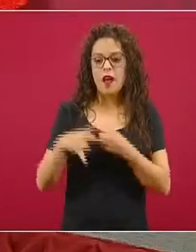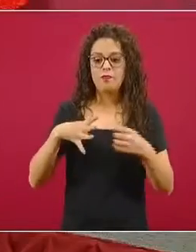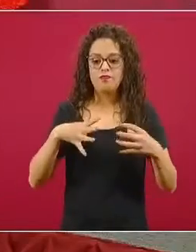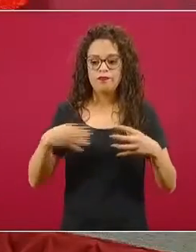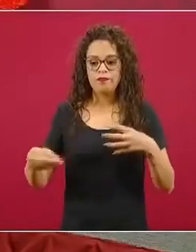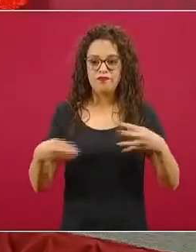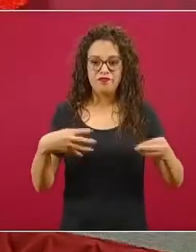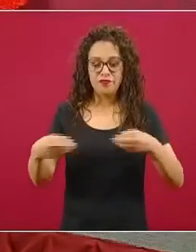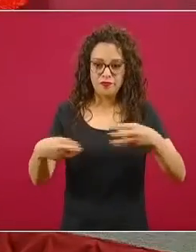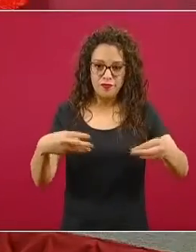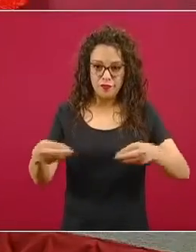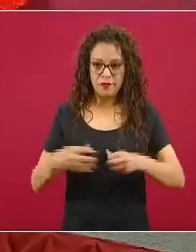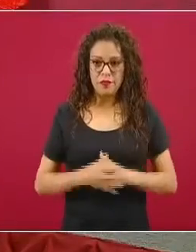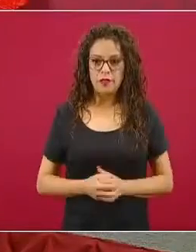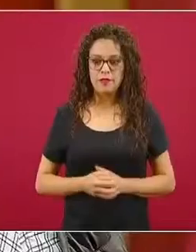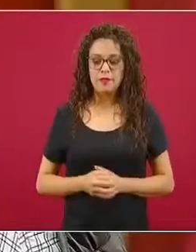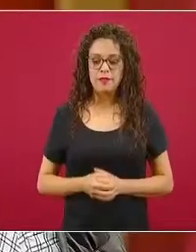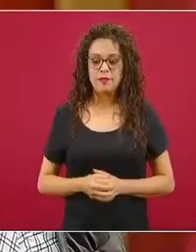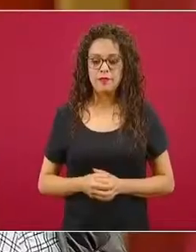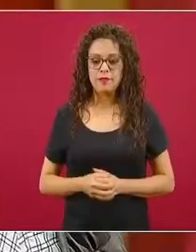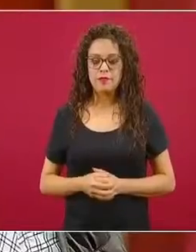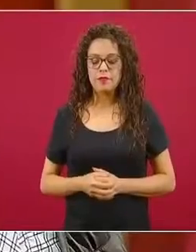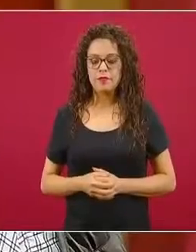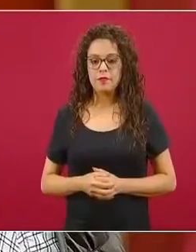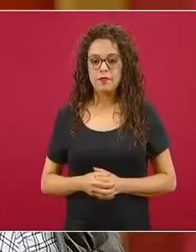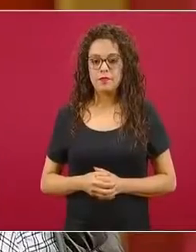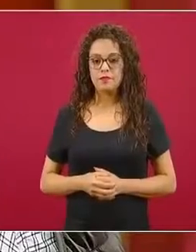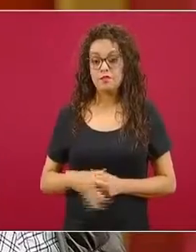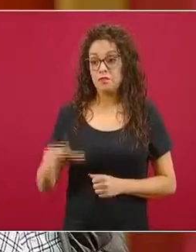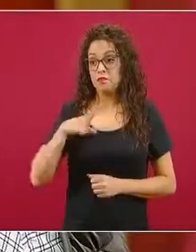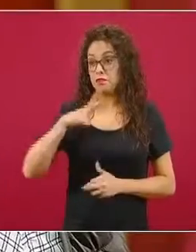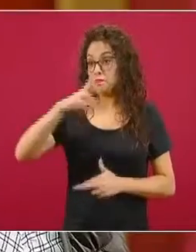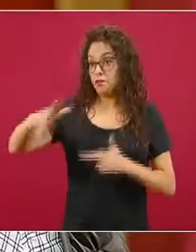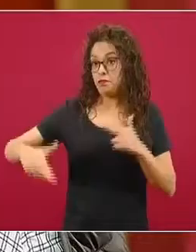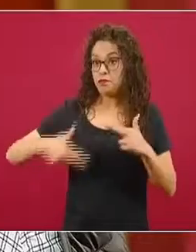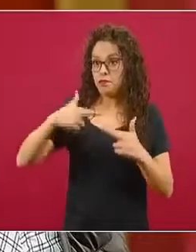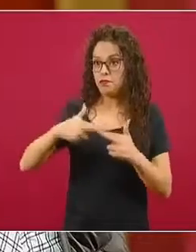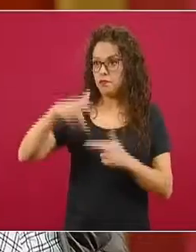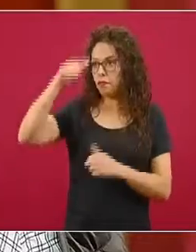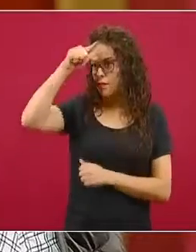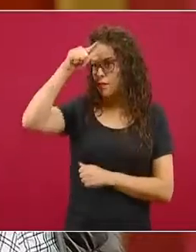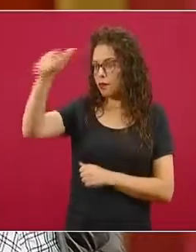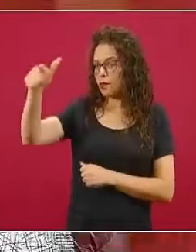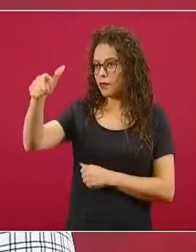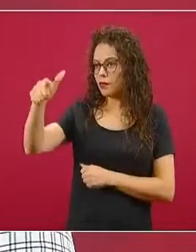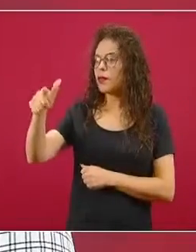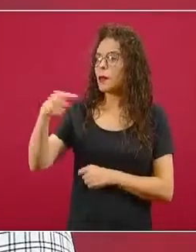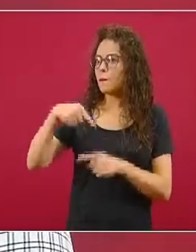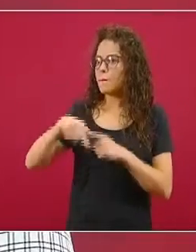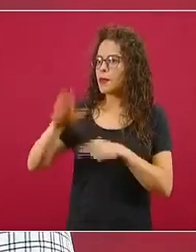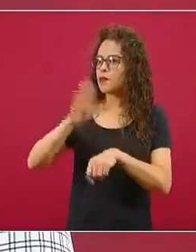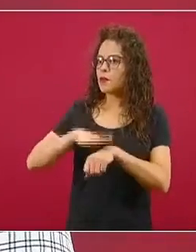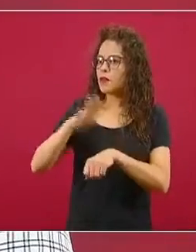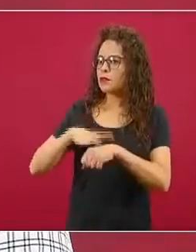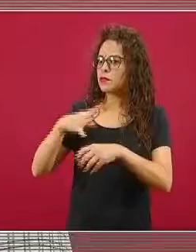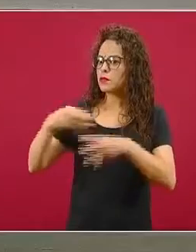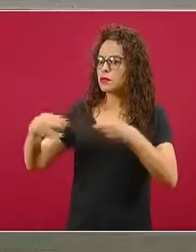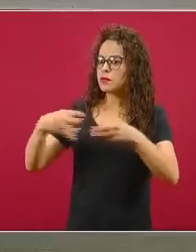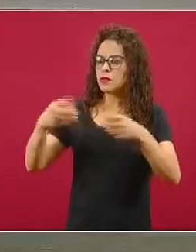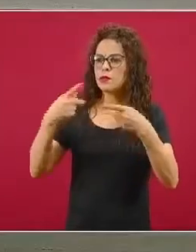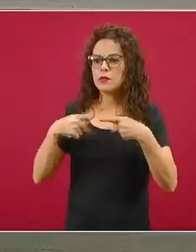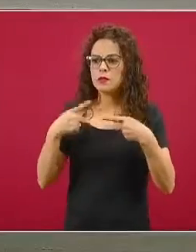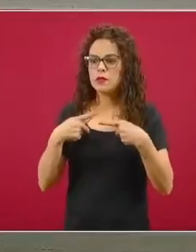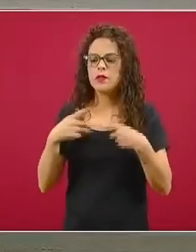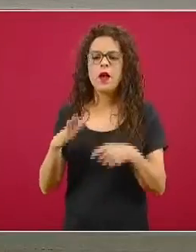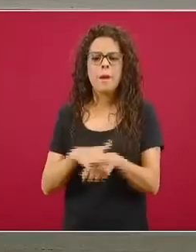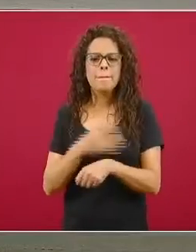Si estamos viendo en alguna región o en algún lugar incremento de la transmisión y la cantidad de casos, de seguro